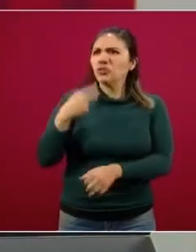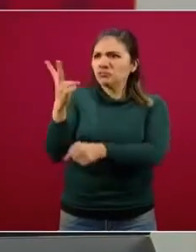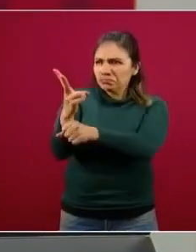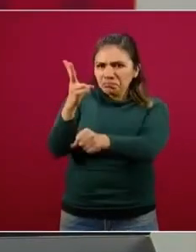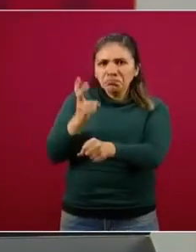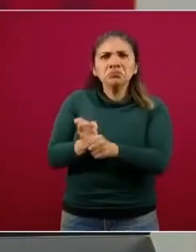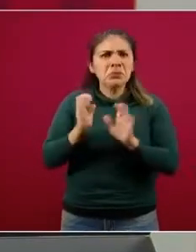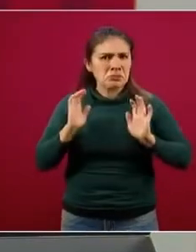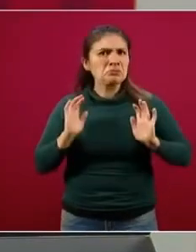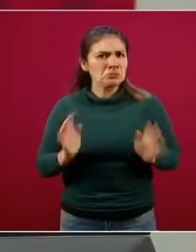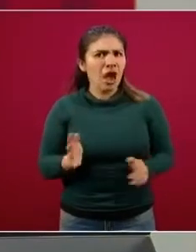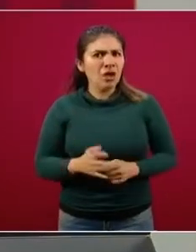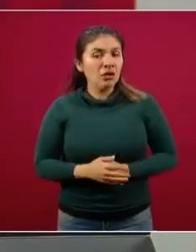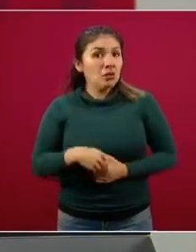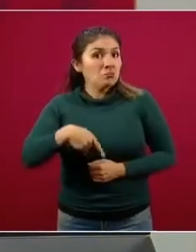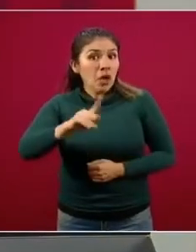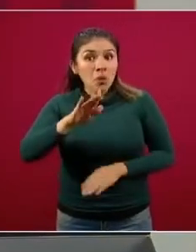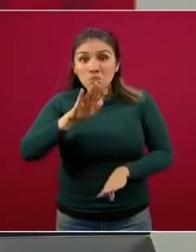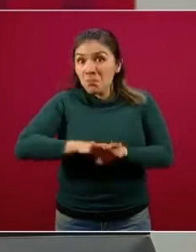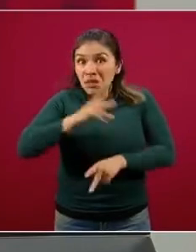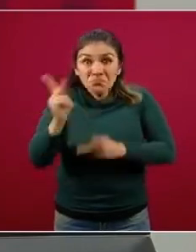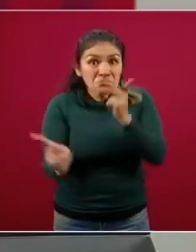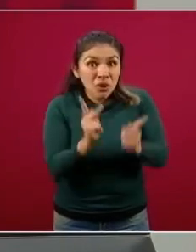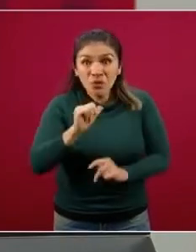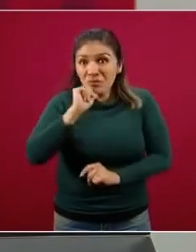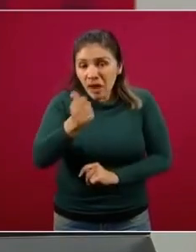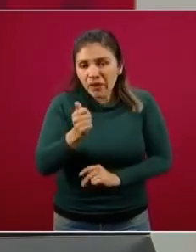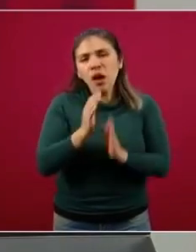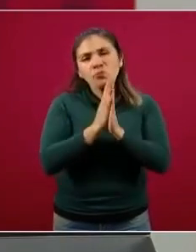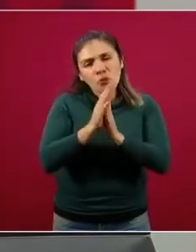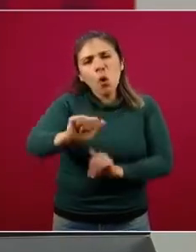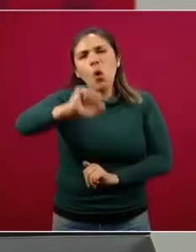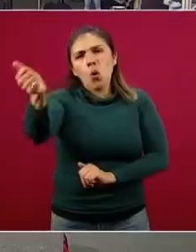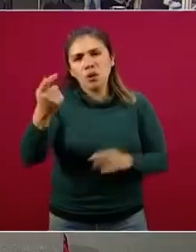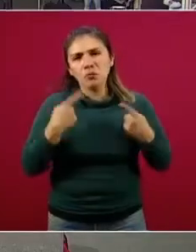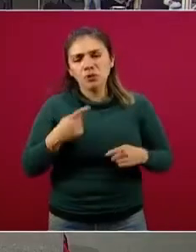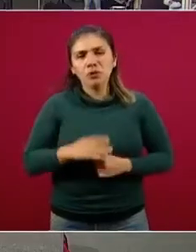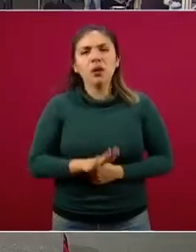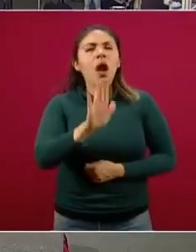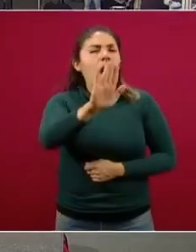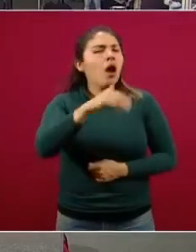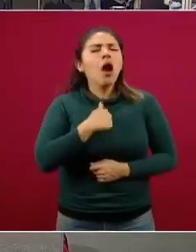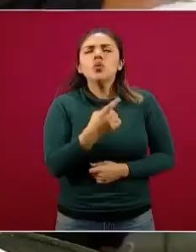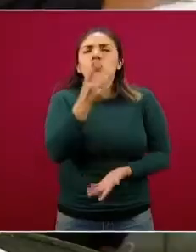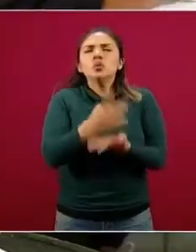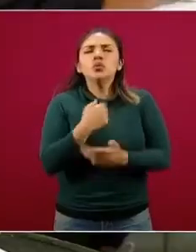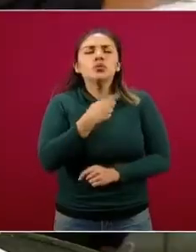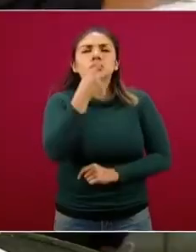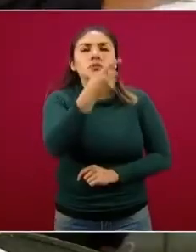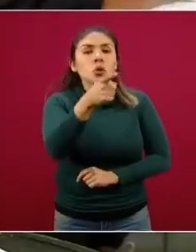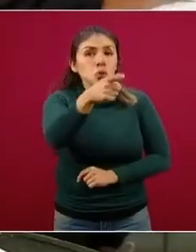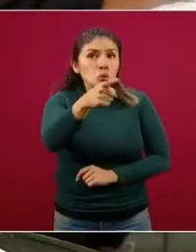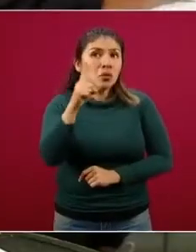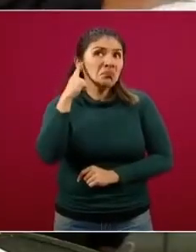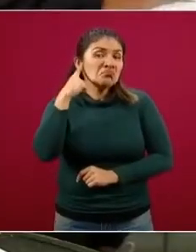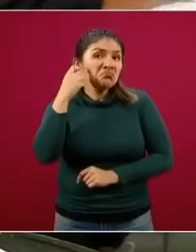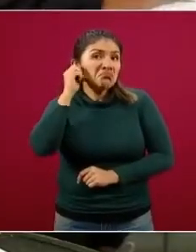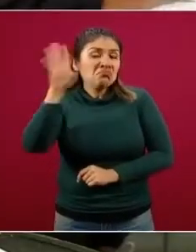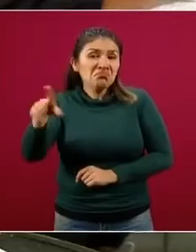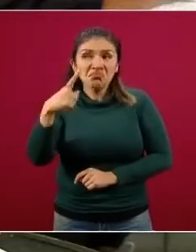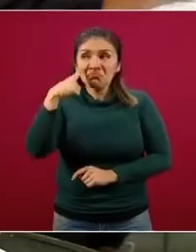hecho, ¿no? O sea, si no tiene más preguntas, dé la oportunidad a las colegas. Yo simplemente le diría, o sea, ni los ve ni los oye.